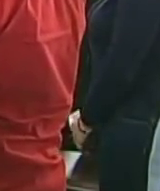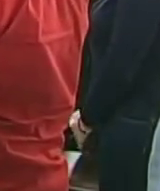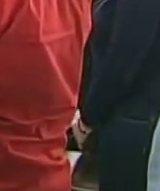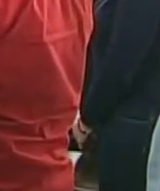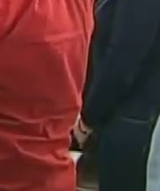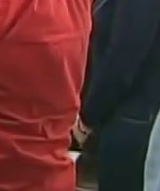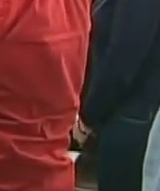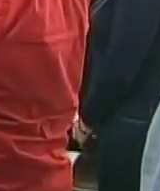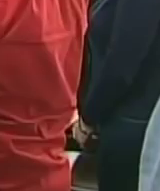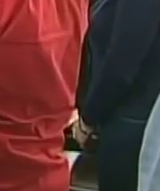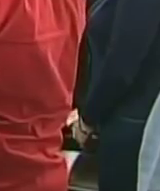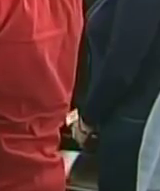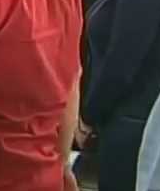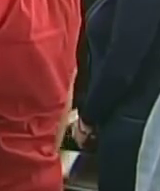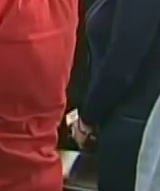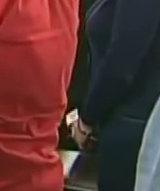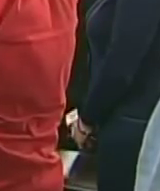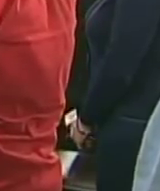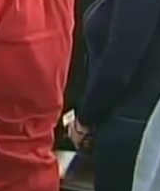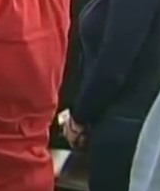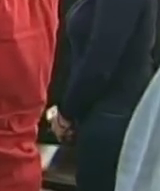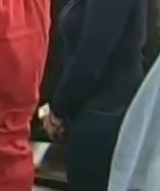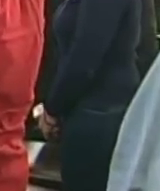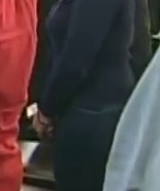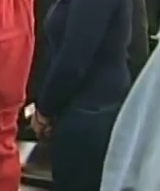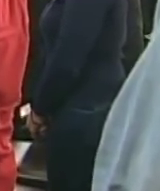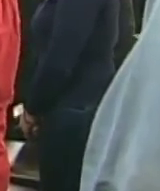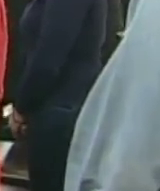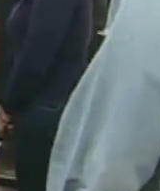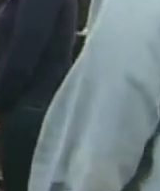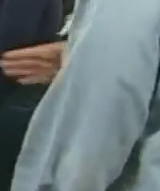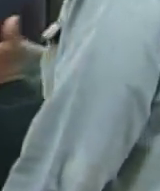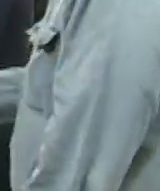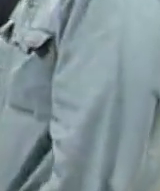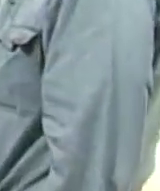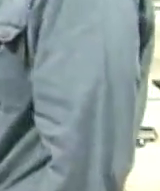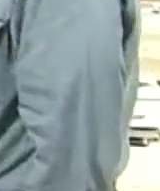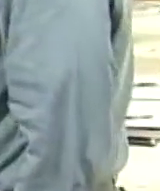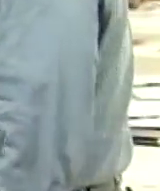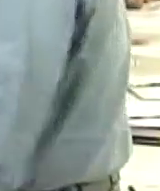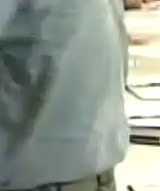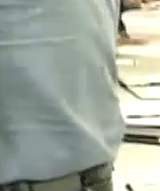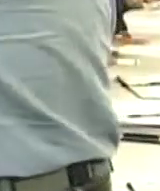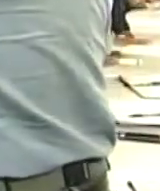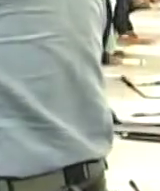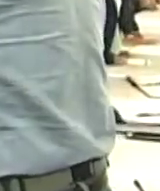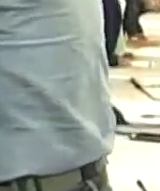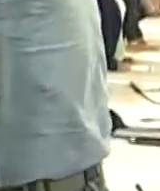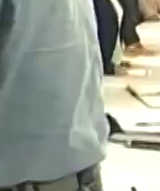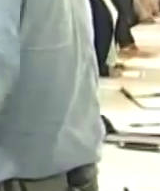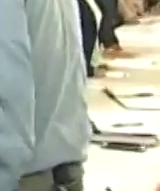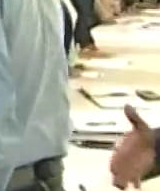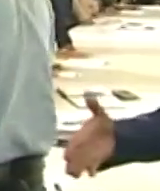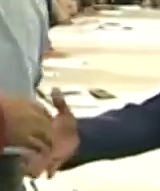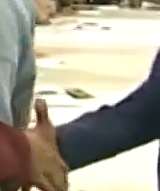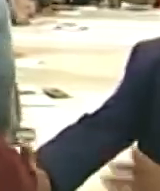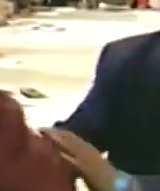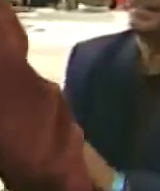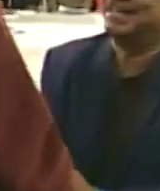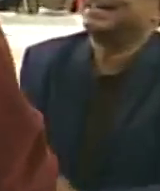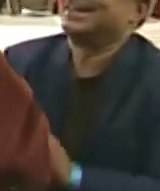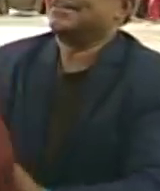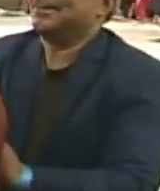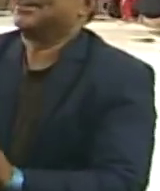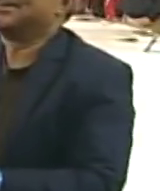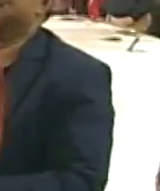organizaciones sindicales de nuestro país. En el actual contexto económico y estos nuevos anuncios